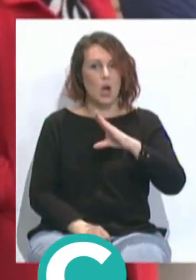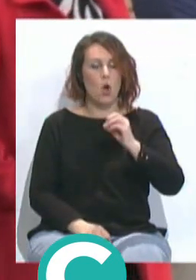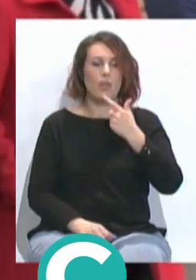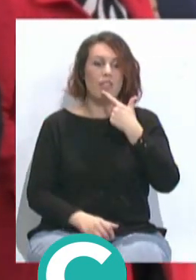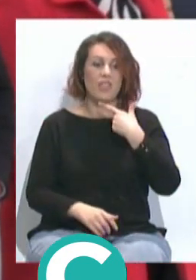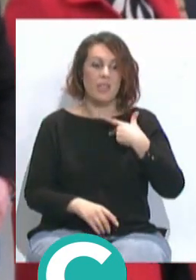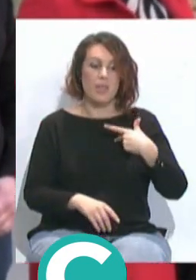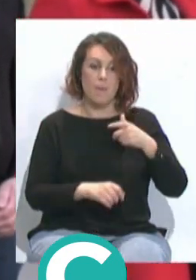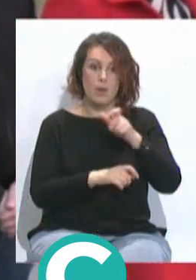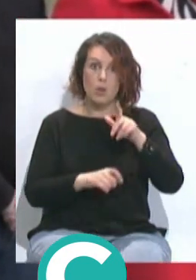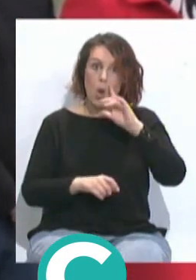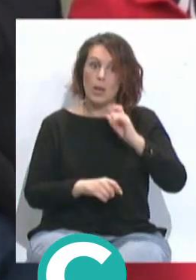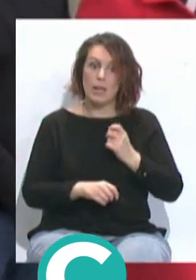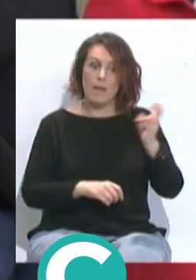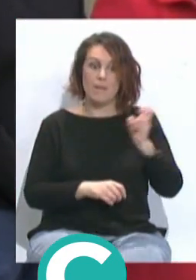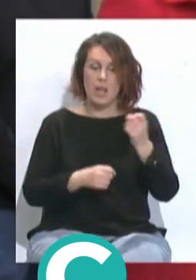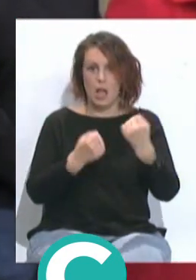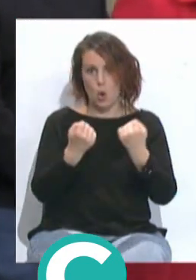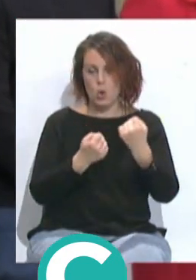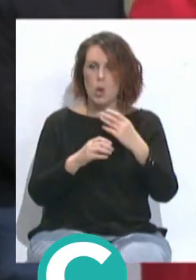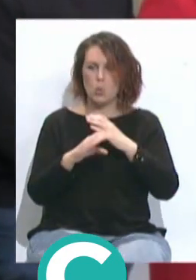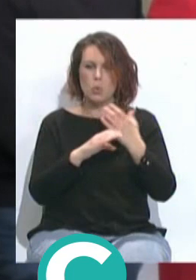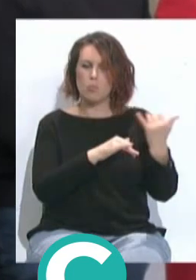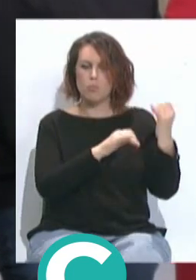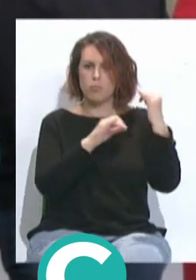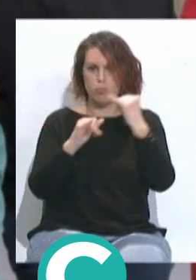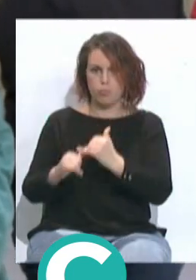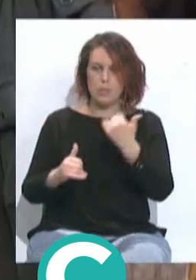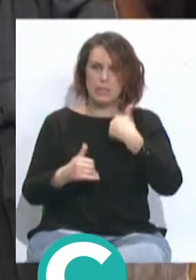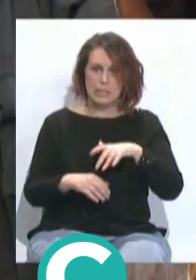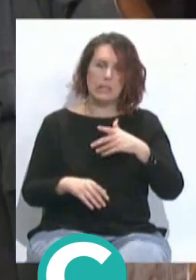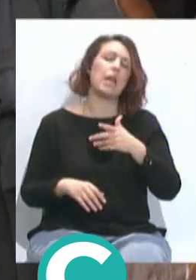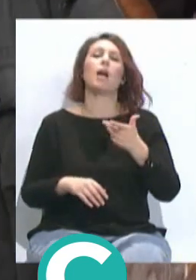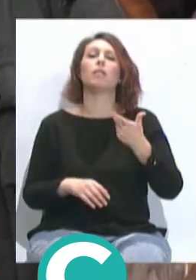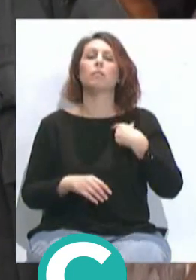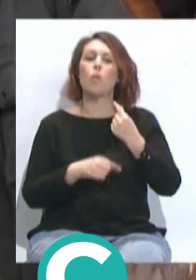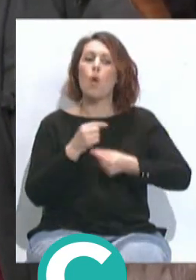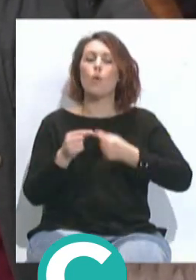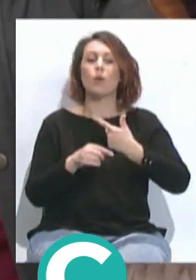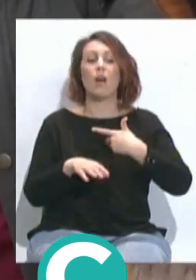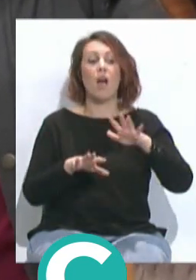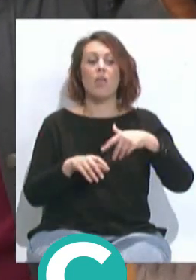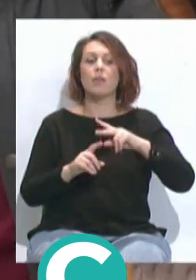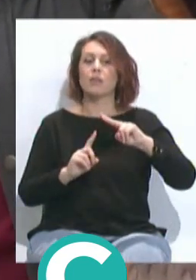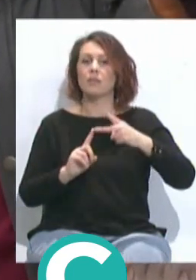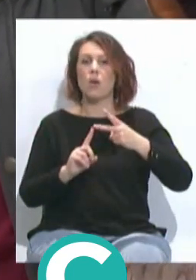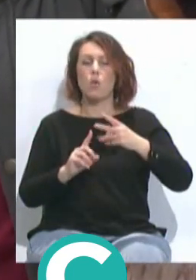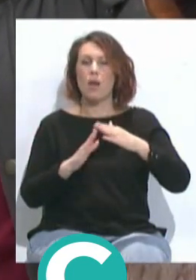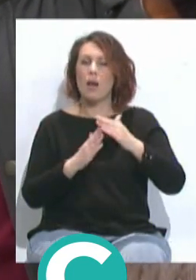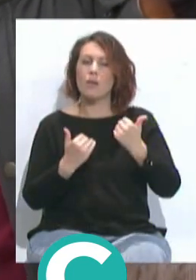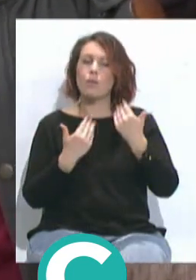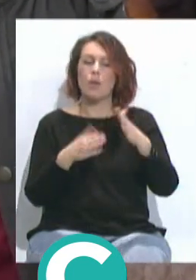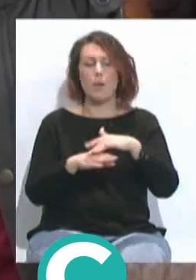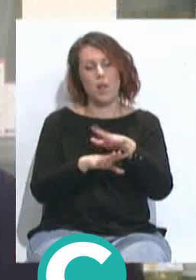ucranianos de forma escalonada en coches y autobuses y existen además gaditanos que están ofreciendo sus segundas viviendas para la